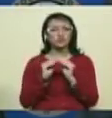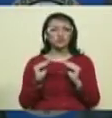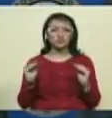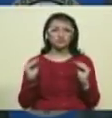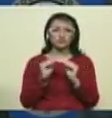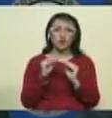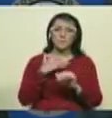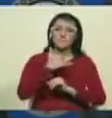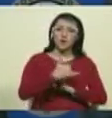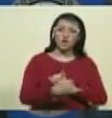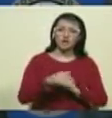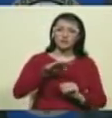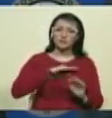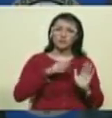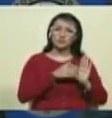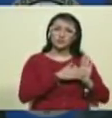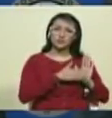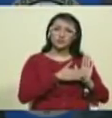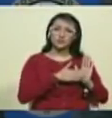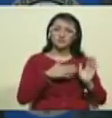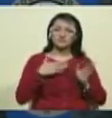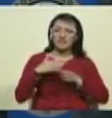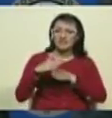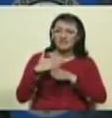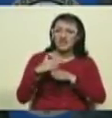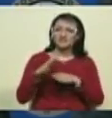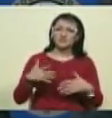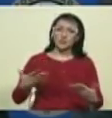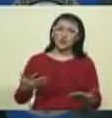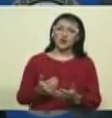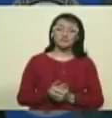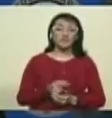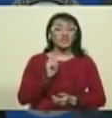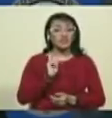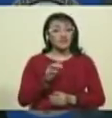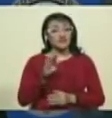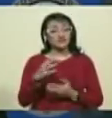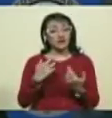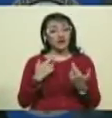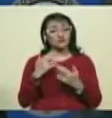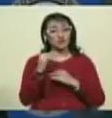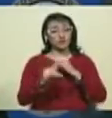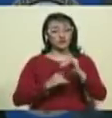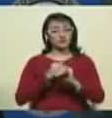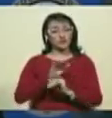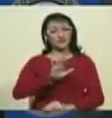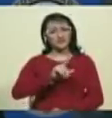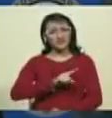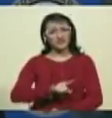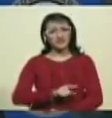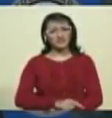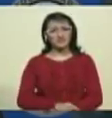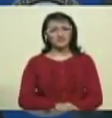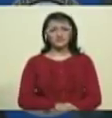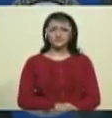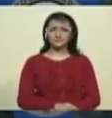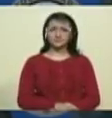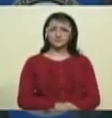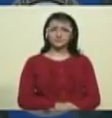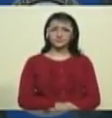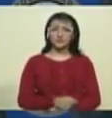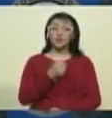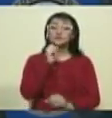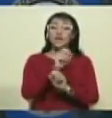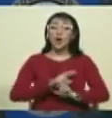nuestros proyectos estratégicos y sobre nuestras diferencias. Ese es el deber ser de las relaciones internacionales, según la Carta de las Naciones